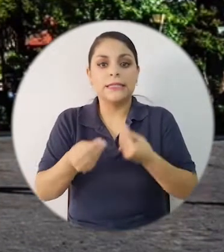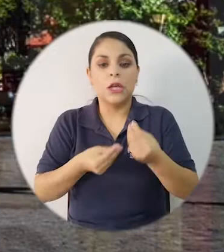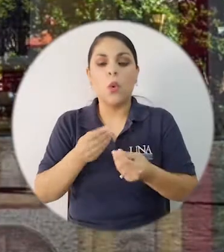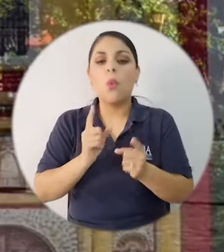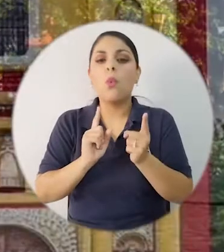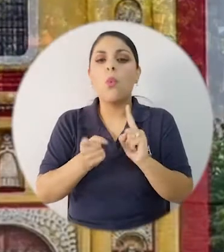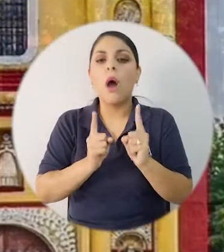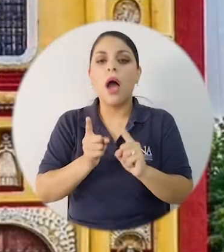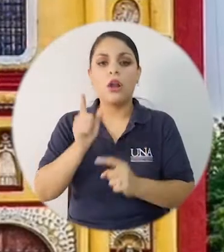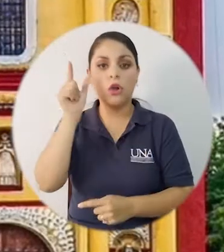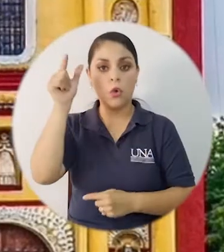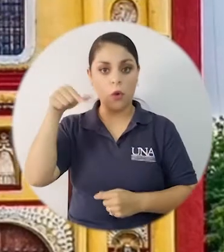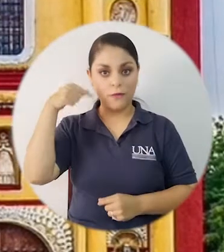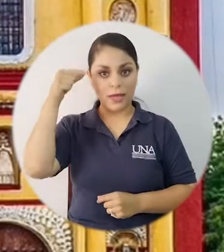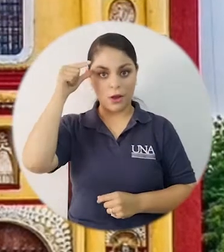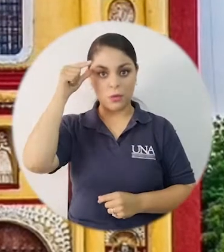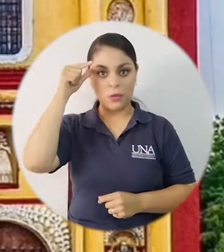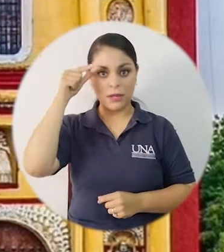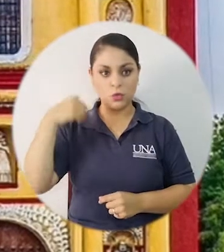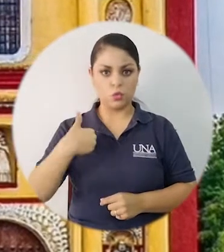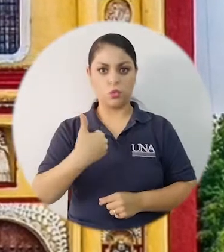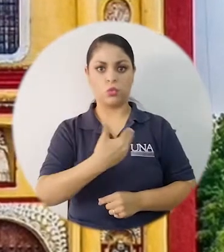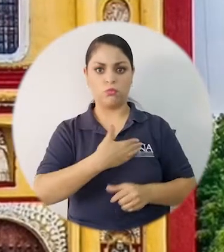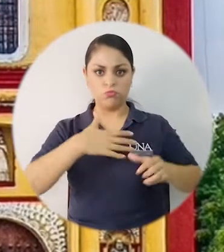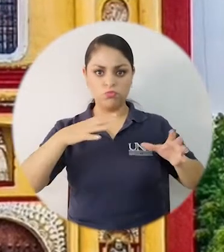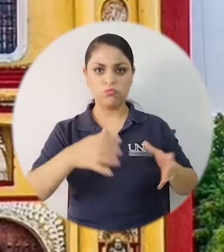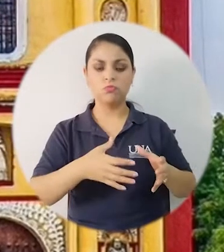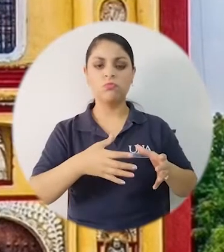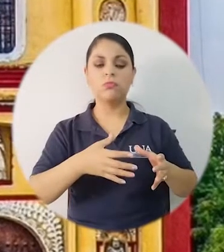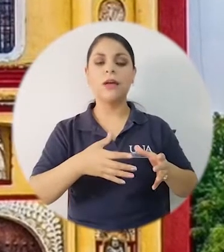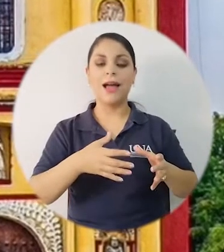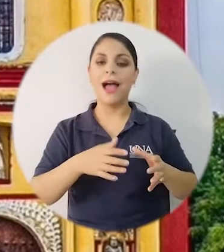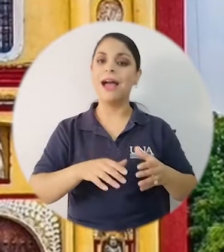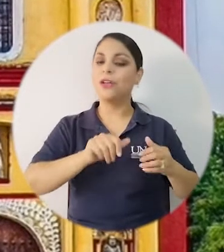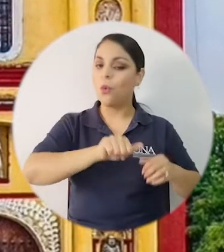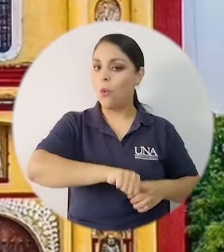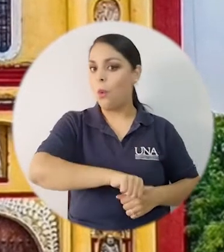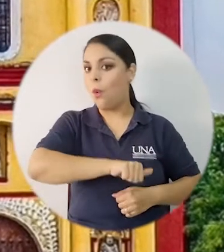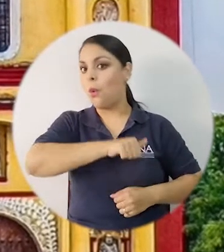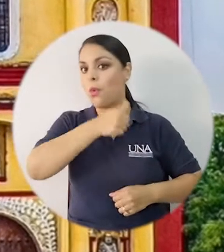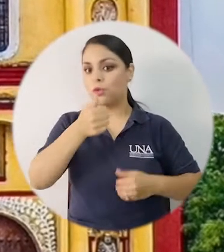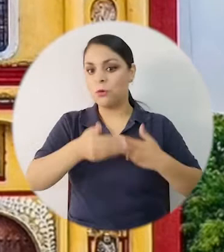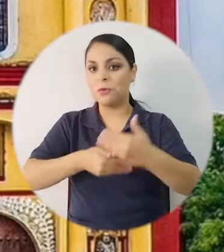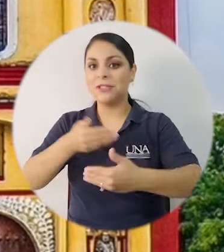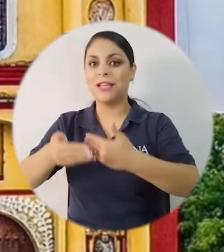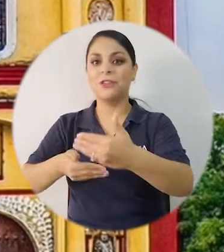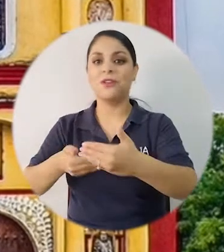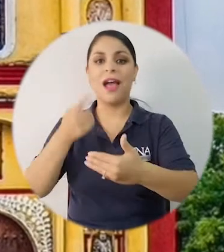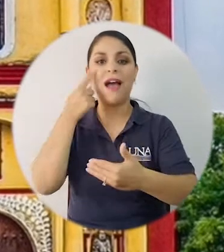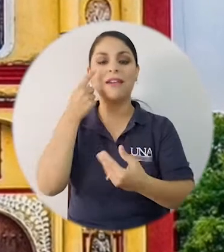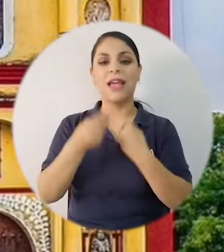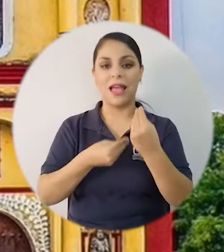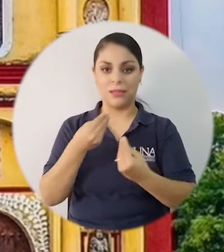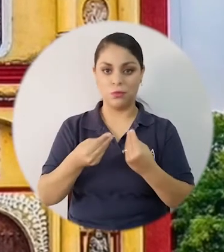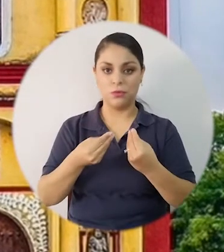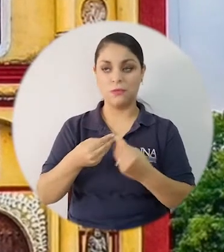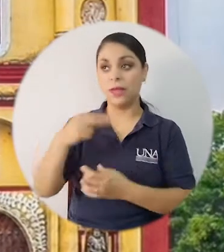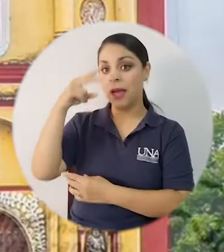que sigue? ¿Cuál es el tipo de gobierno que vamos a tomar? Y ahí sí ya vendrá otro proceso, ¿verdad?, de qué